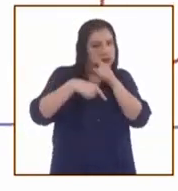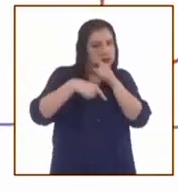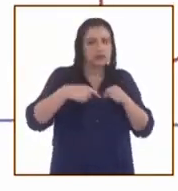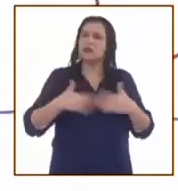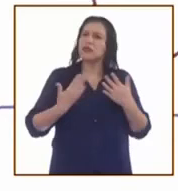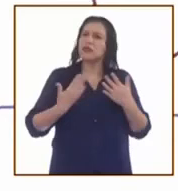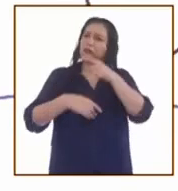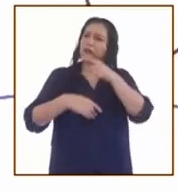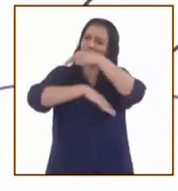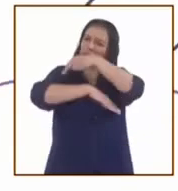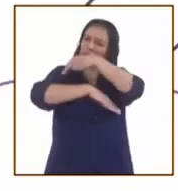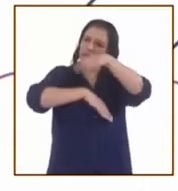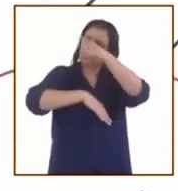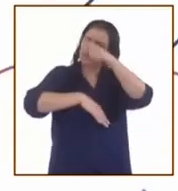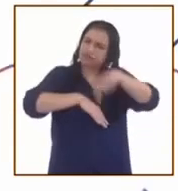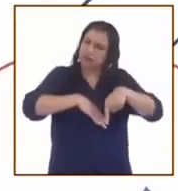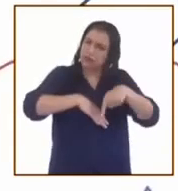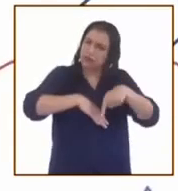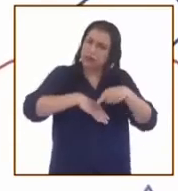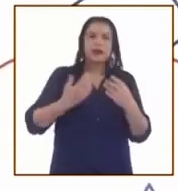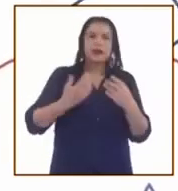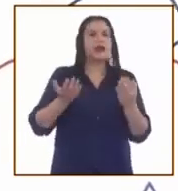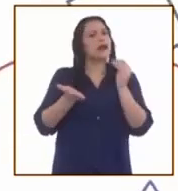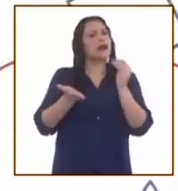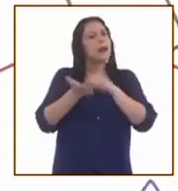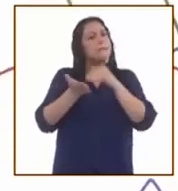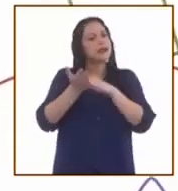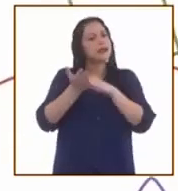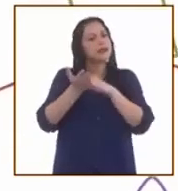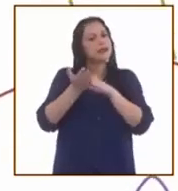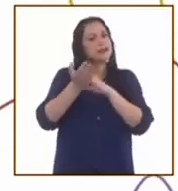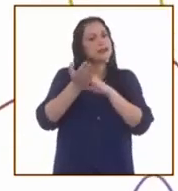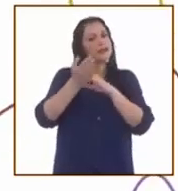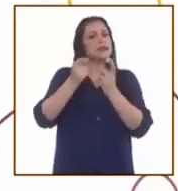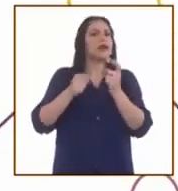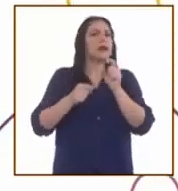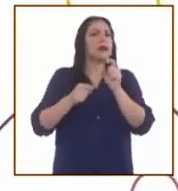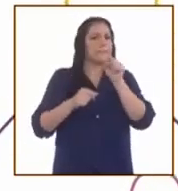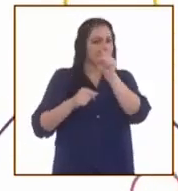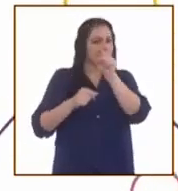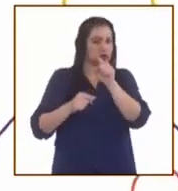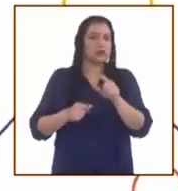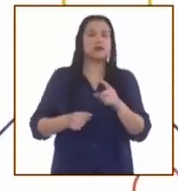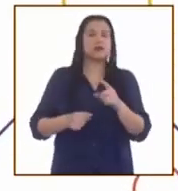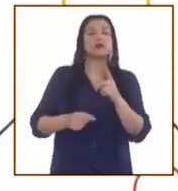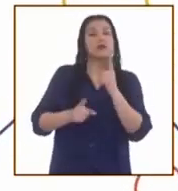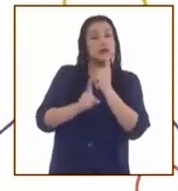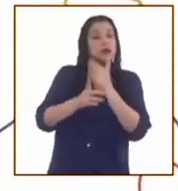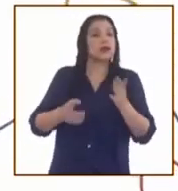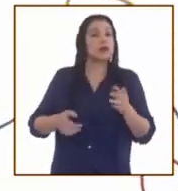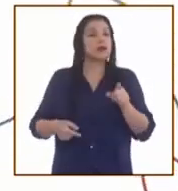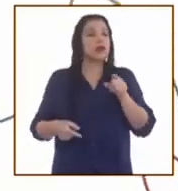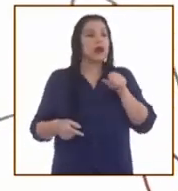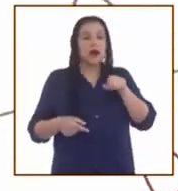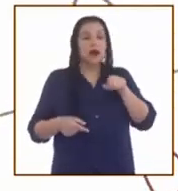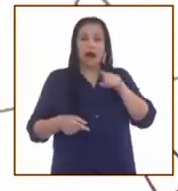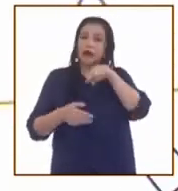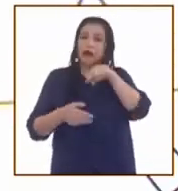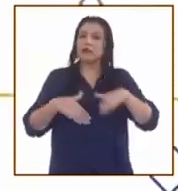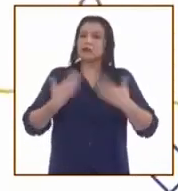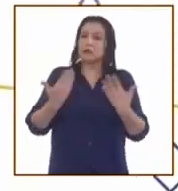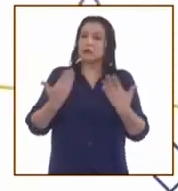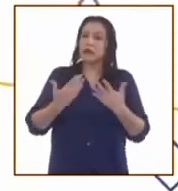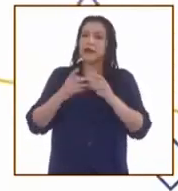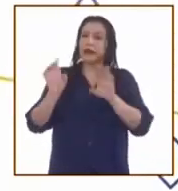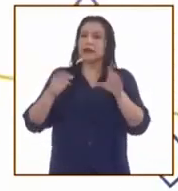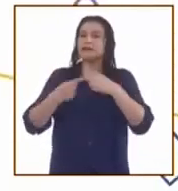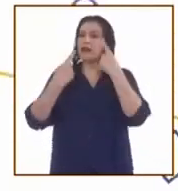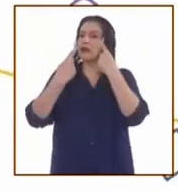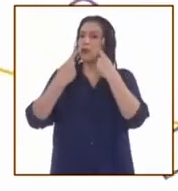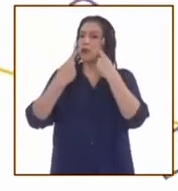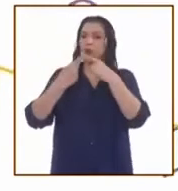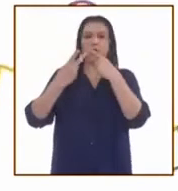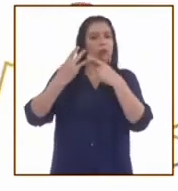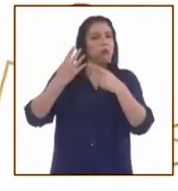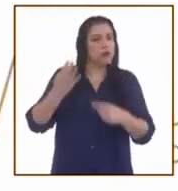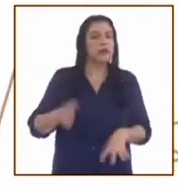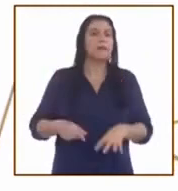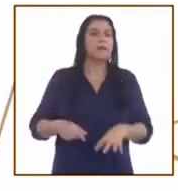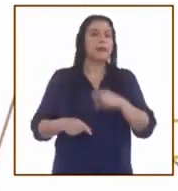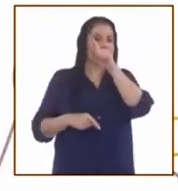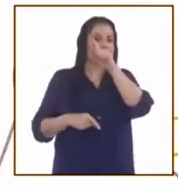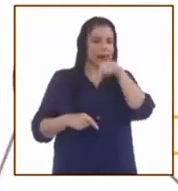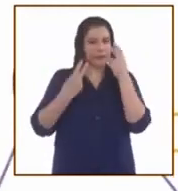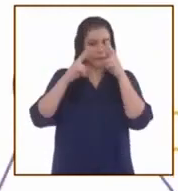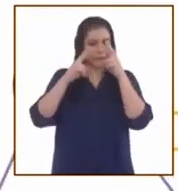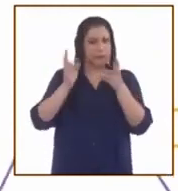podrá trazar una recta que contenga la mayoría de los puntos. Así es, en estos casos se pueden trazar varias rectas. Veamos de